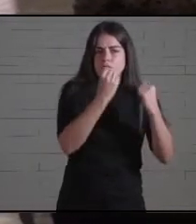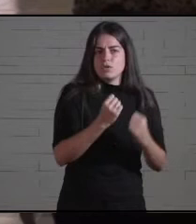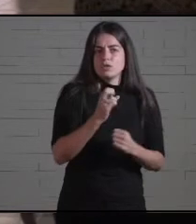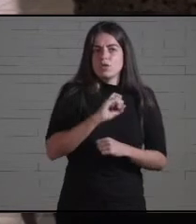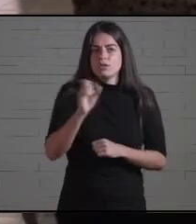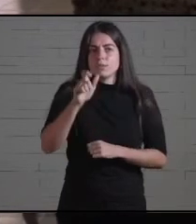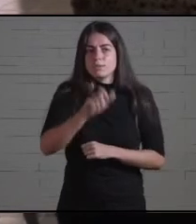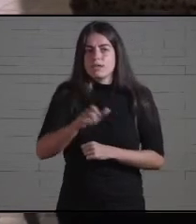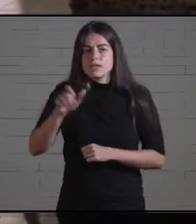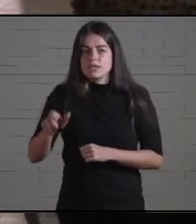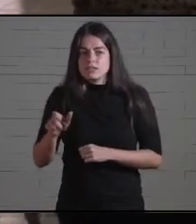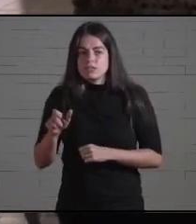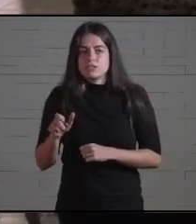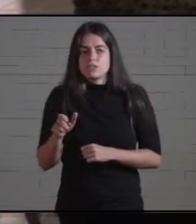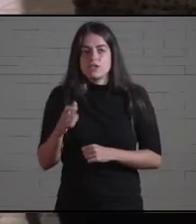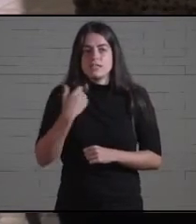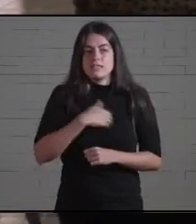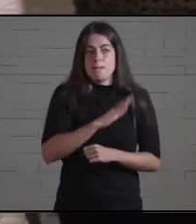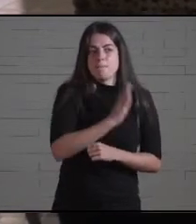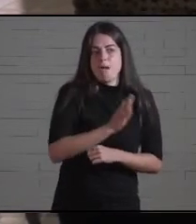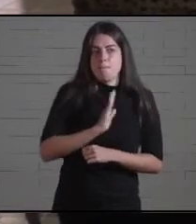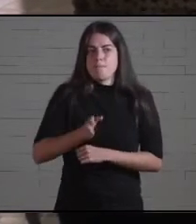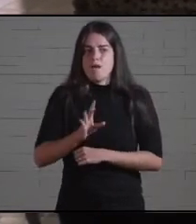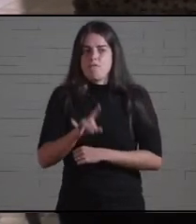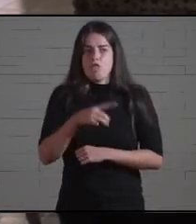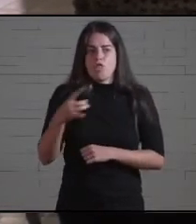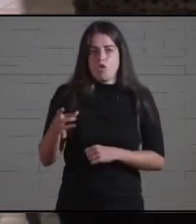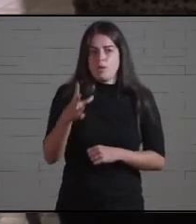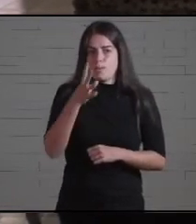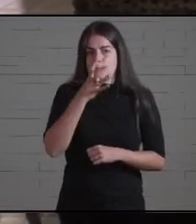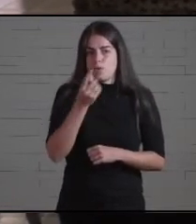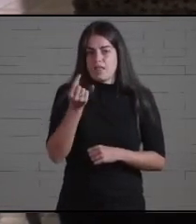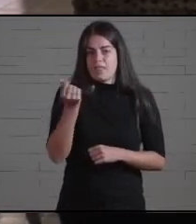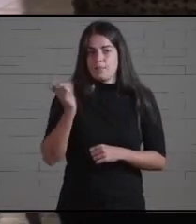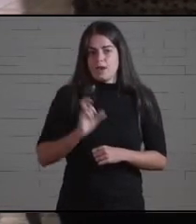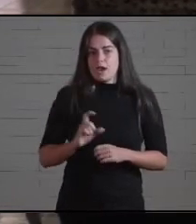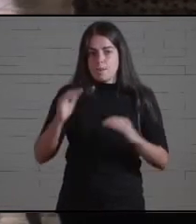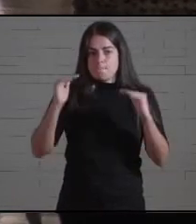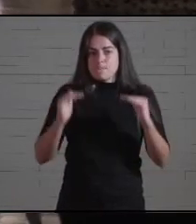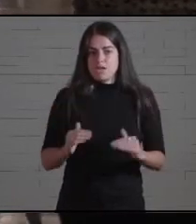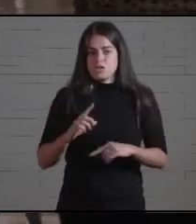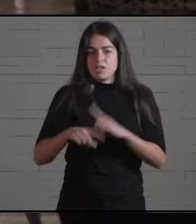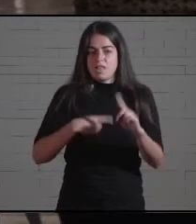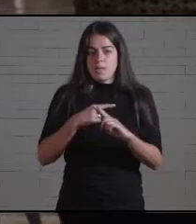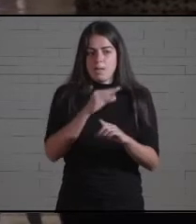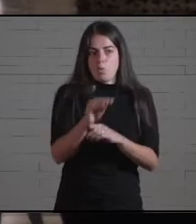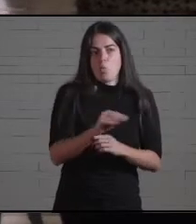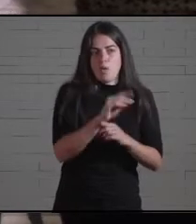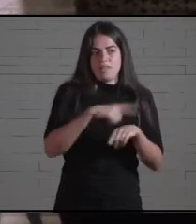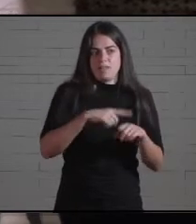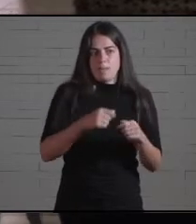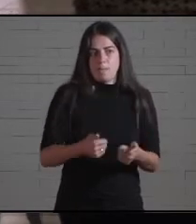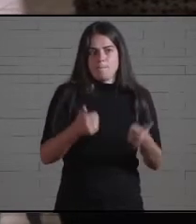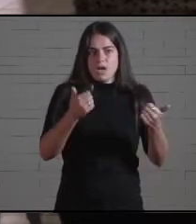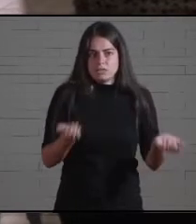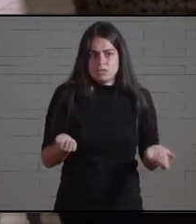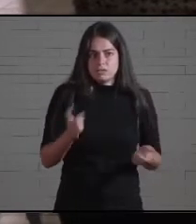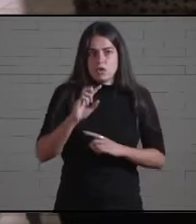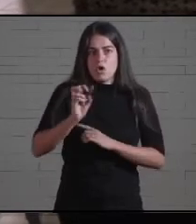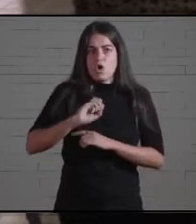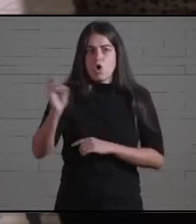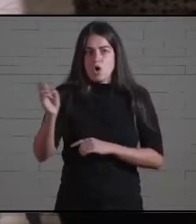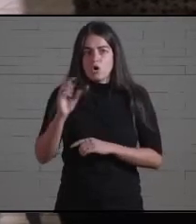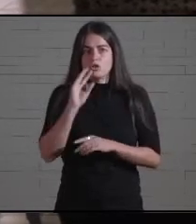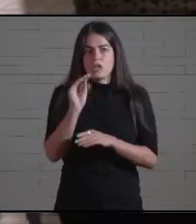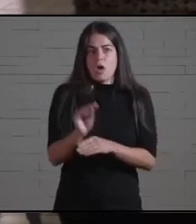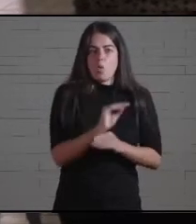que doblemente afectadas porque han tenido una bajada de ingresos y además han tenido que cuidar más, otras que les ha afectado los